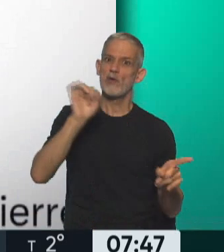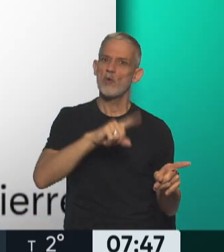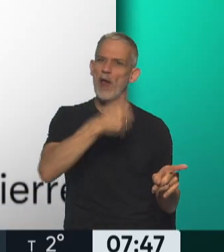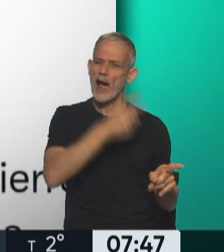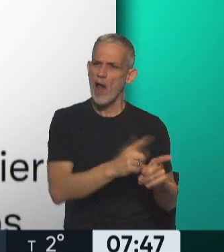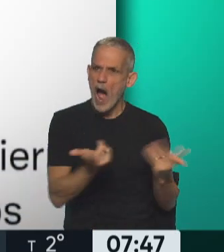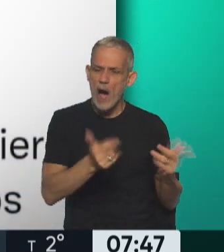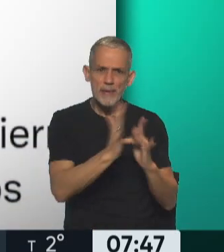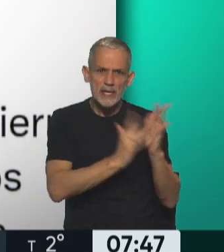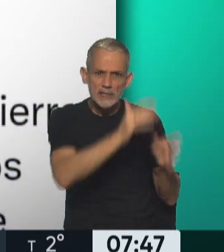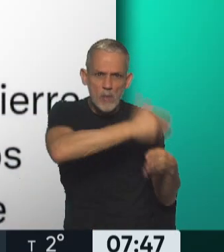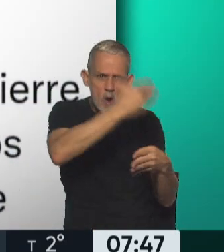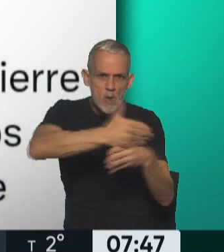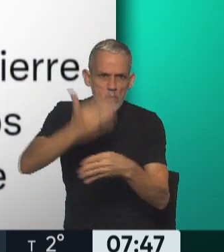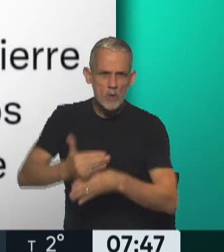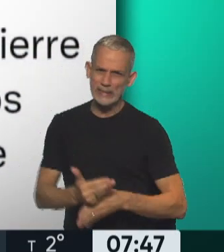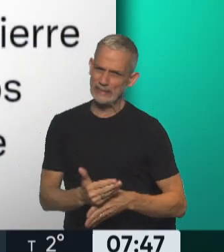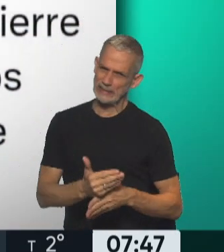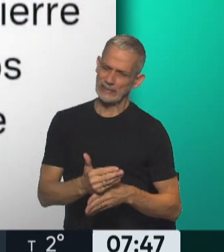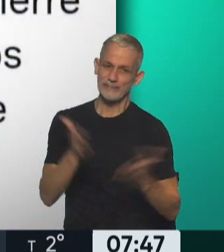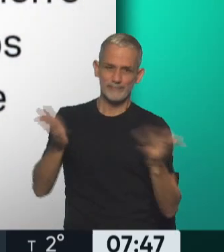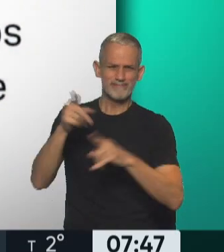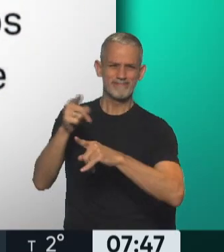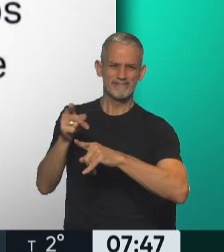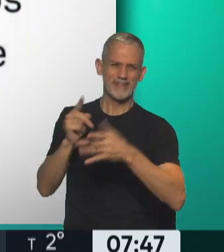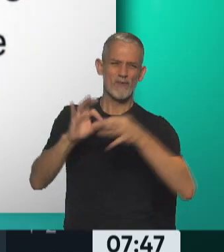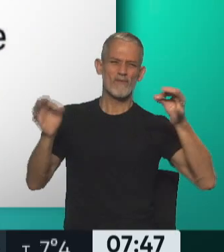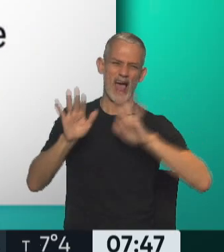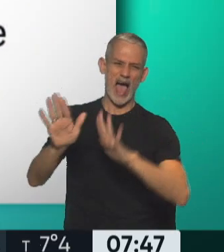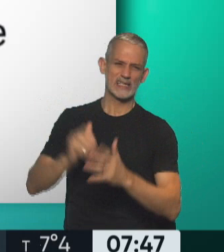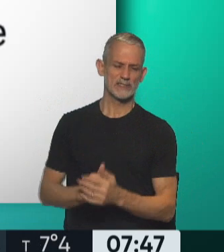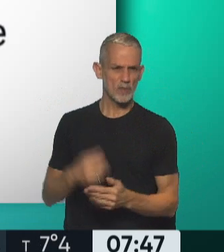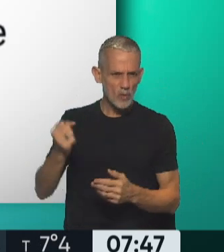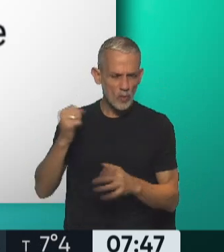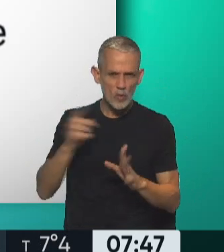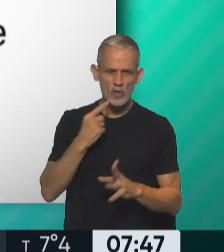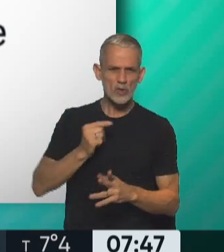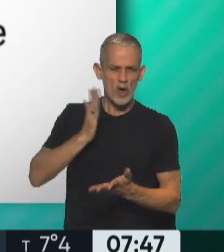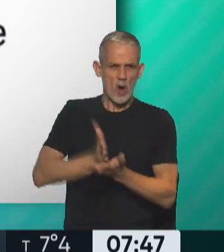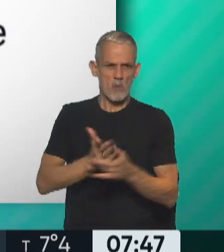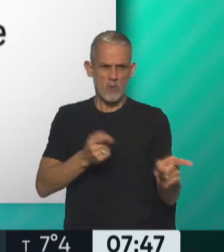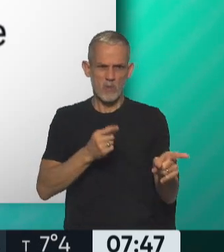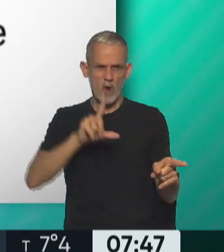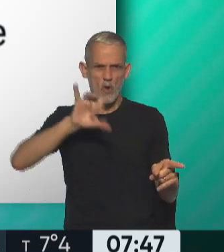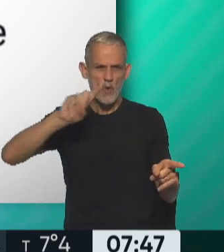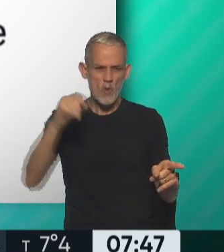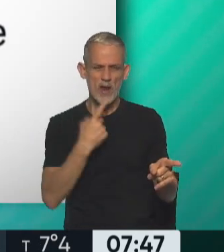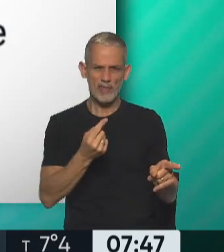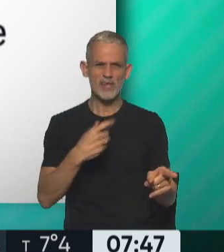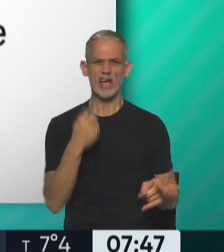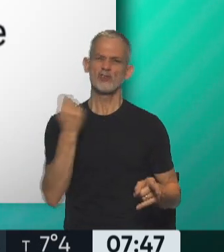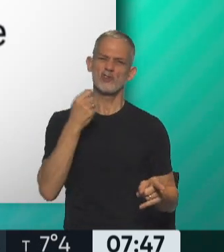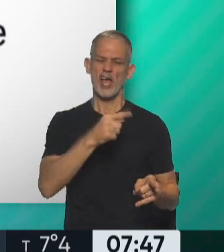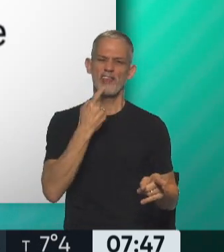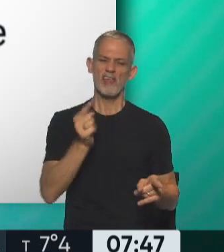iban a cerrar las iglesias. Bueno, acá más o menos tenemos el tono de Bolsonaro. Muy duro, habla de dictaduras socialistas que se